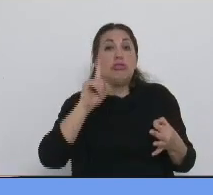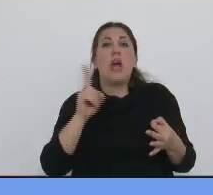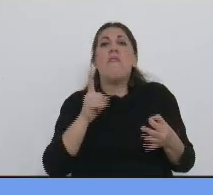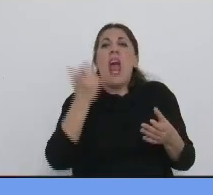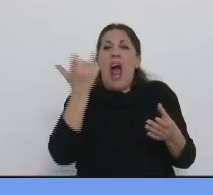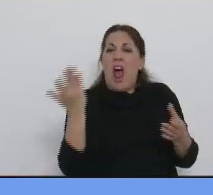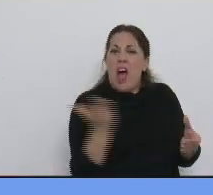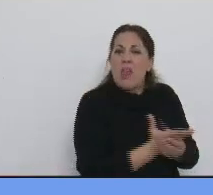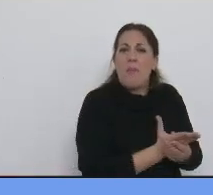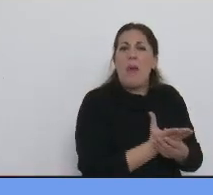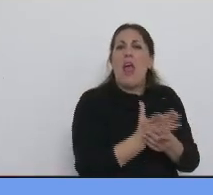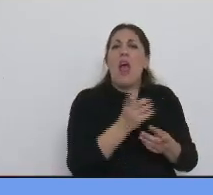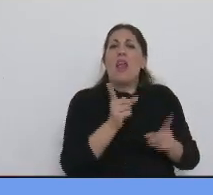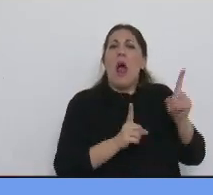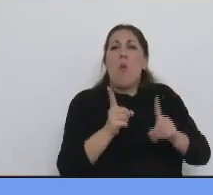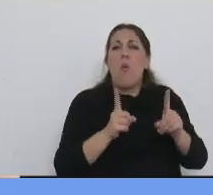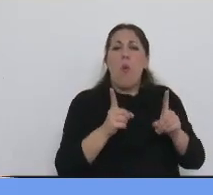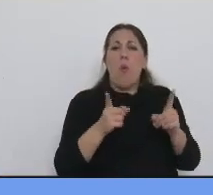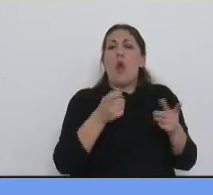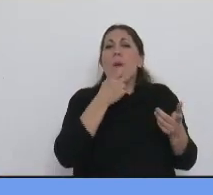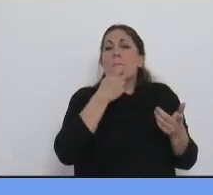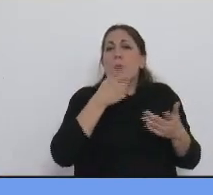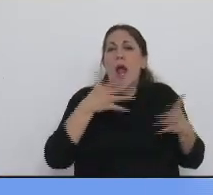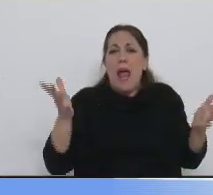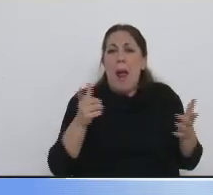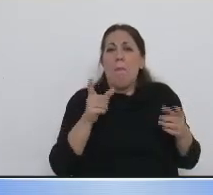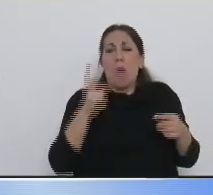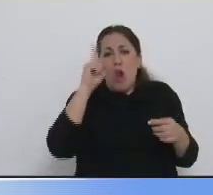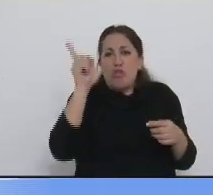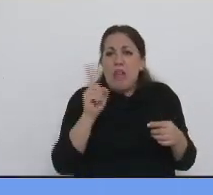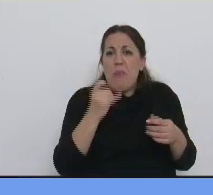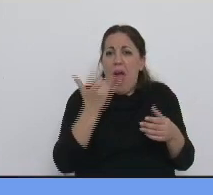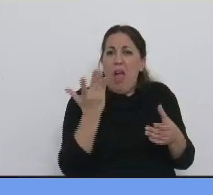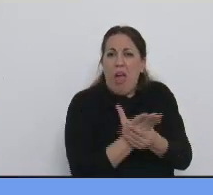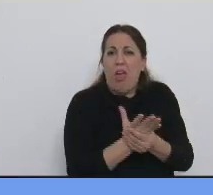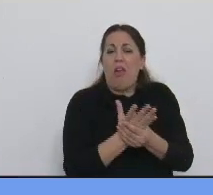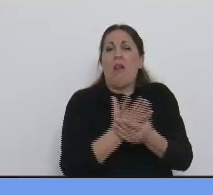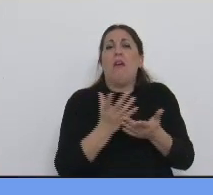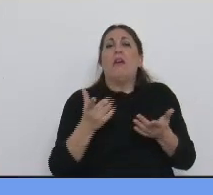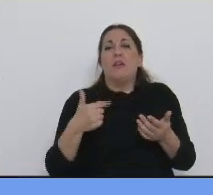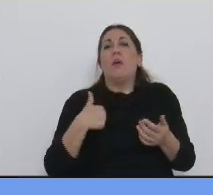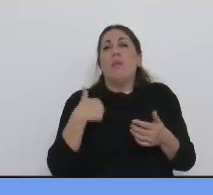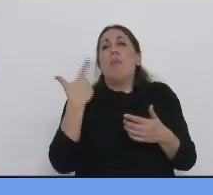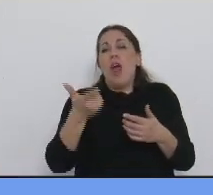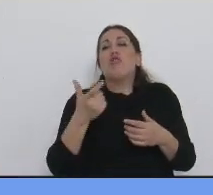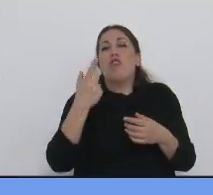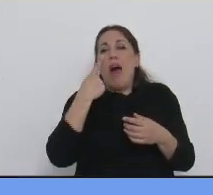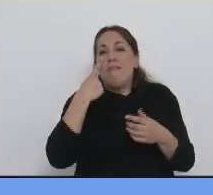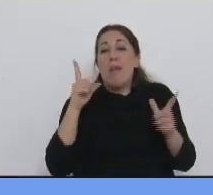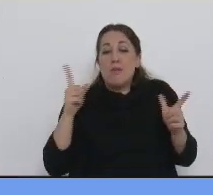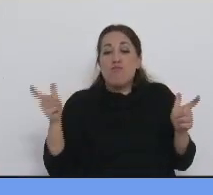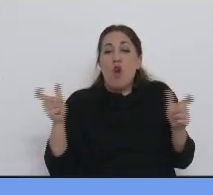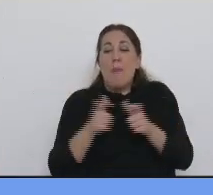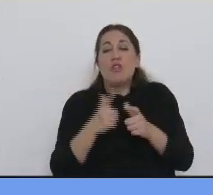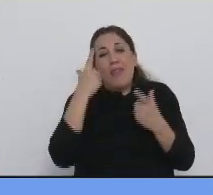abiertos en cancillería por ejemplo este vamos a por supuesto optar por dar el tratamiento de la comisión de acuerdo pero lo